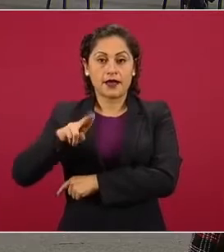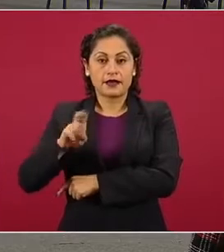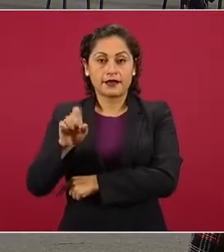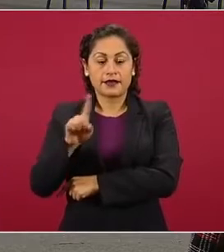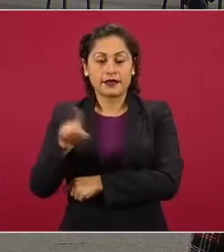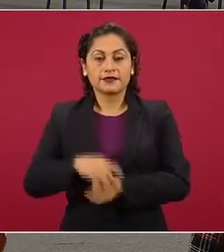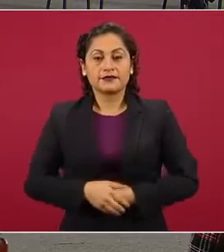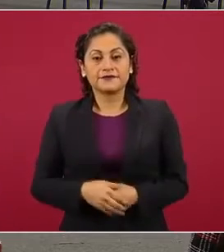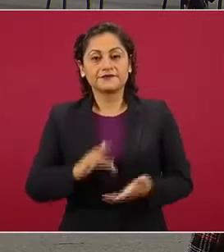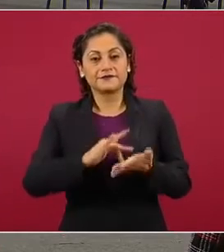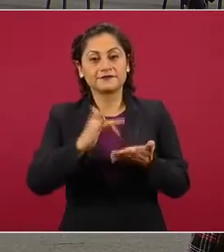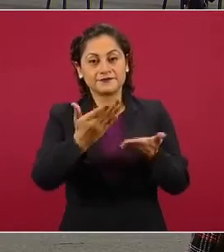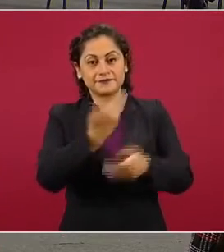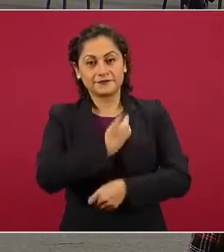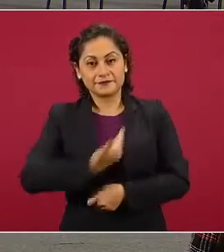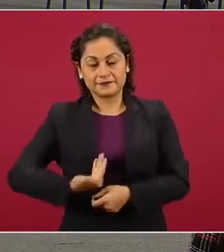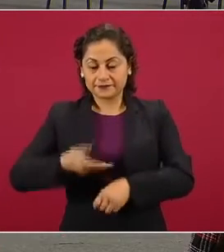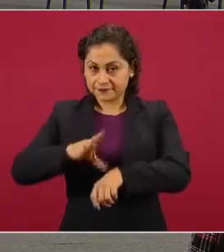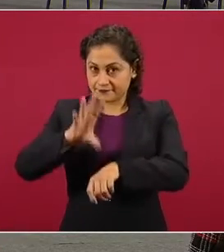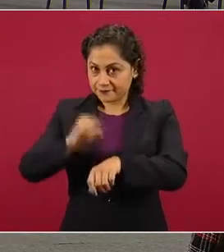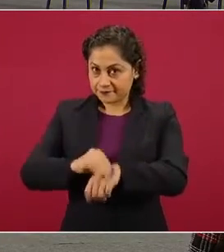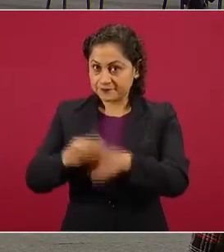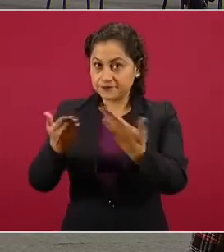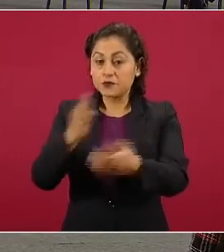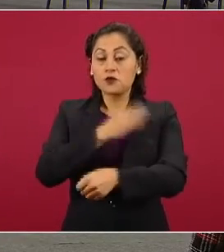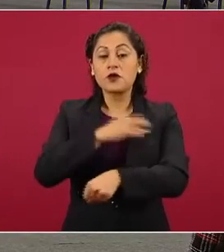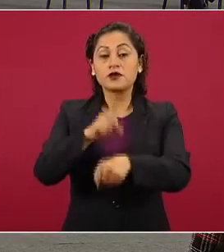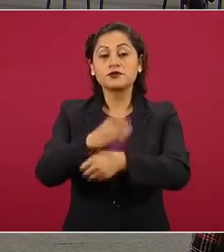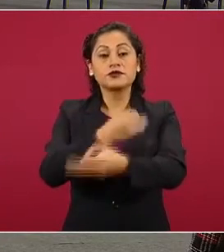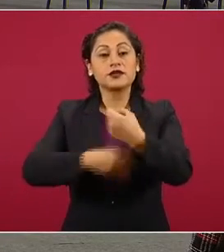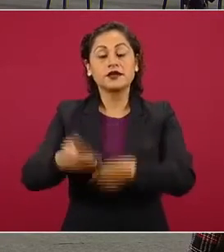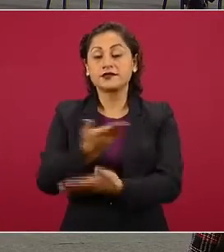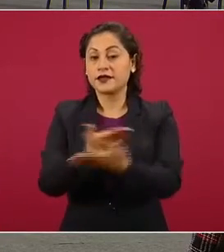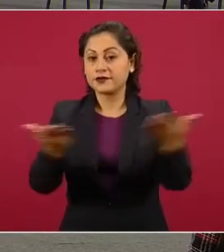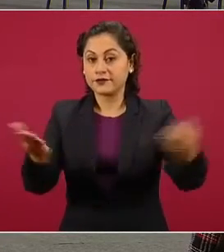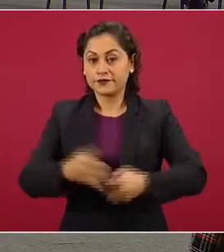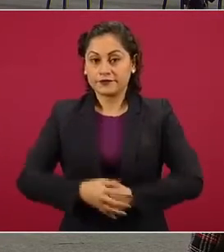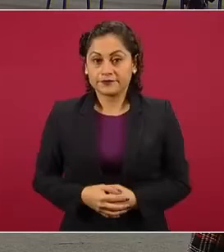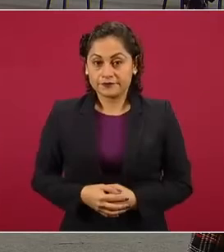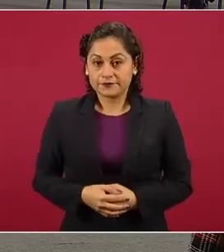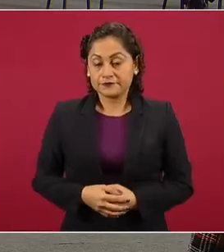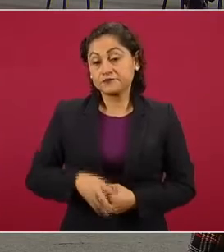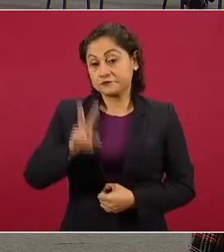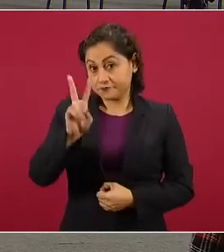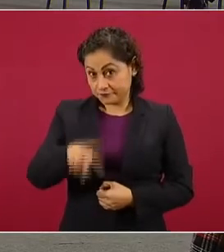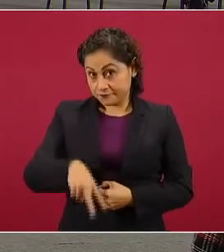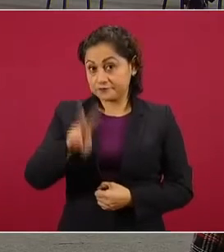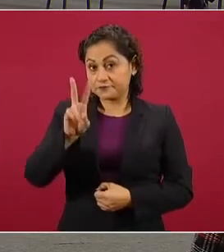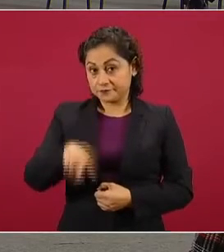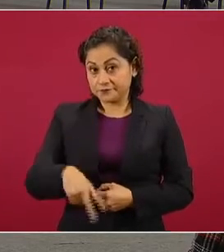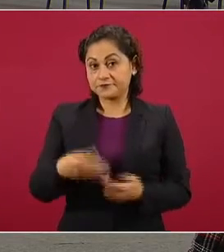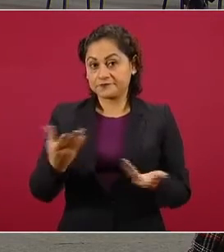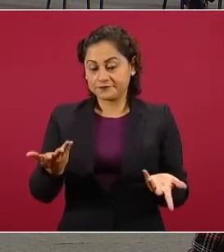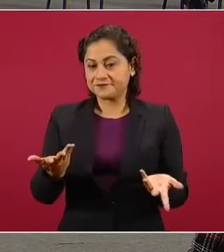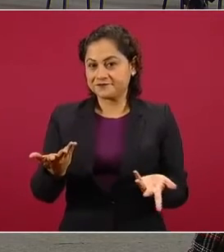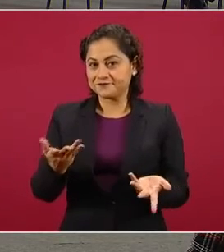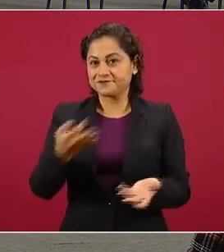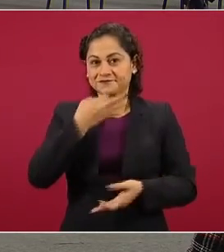Muchas gracias, presidente. Con su permiso. Muy buenos días a todas, a todos. Pues efectivamente, con esta buena